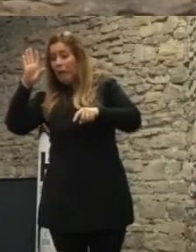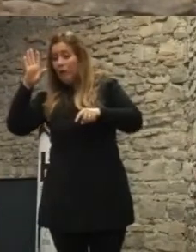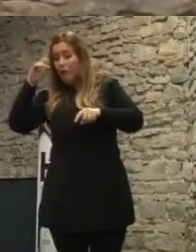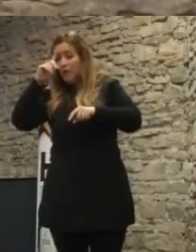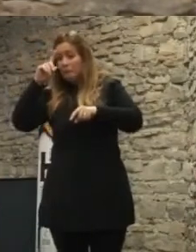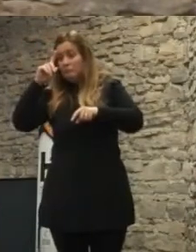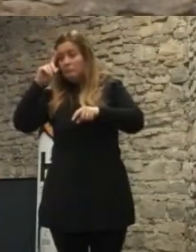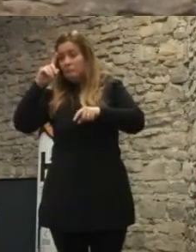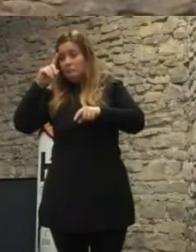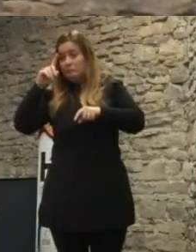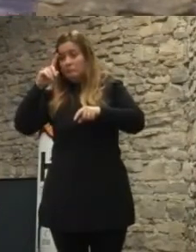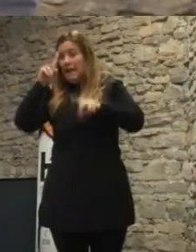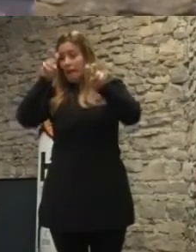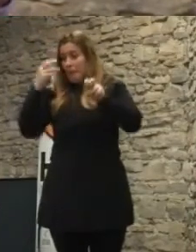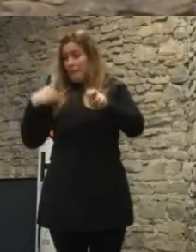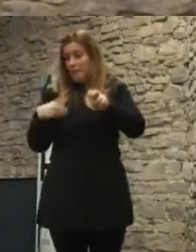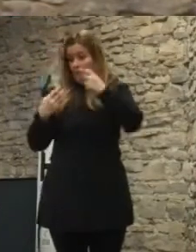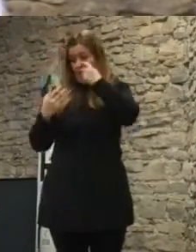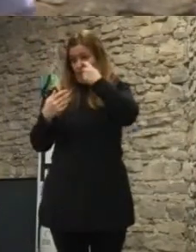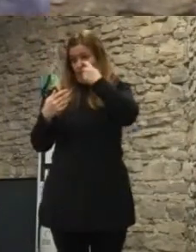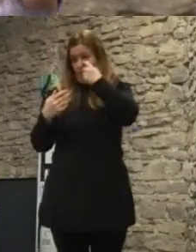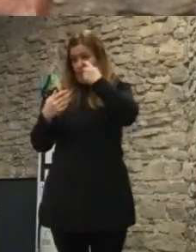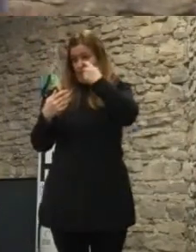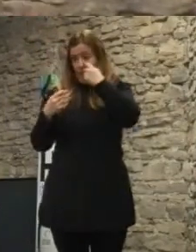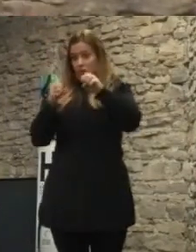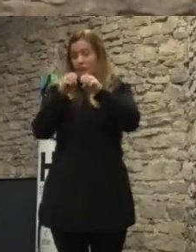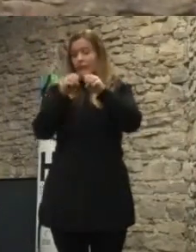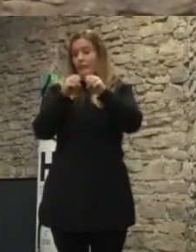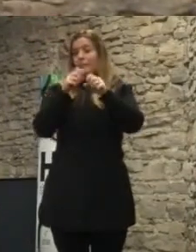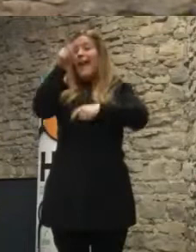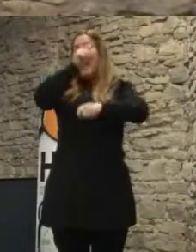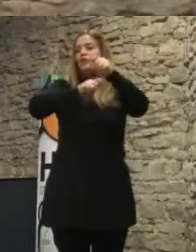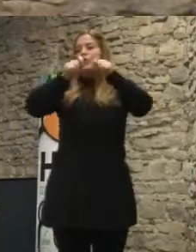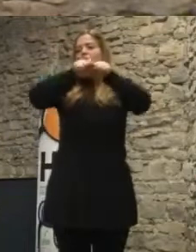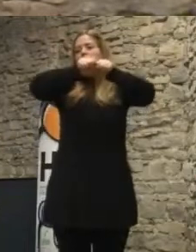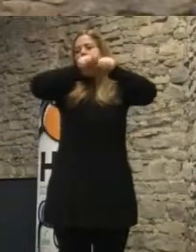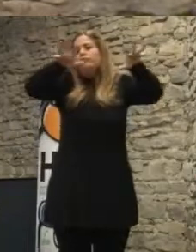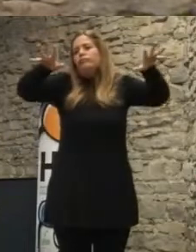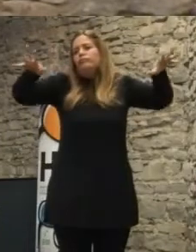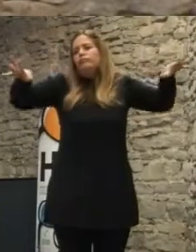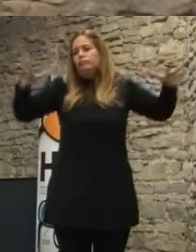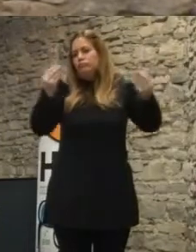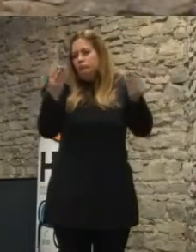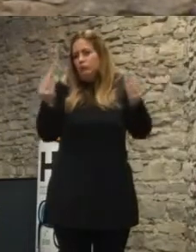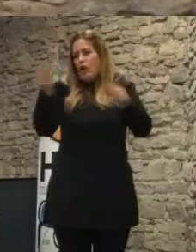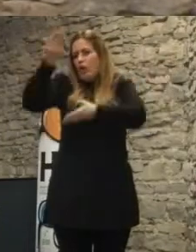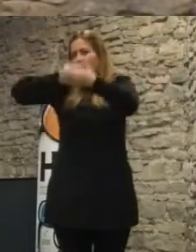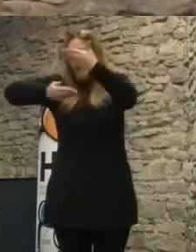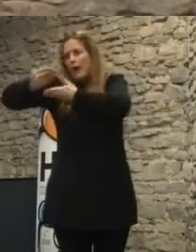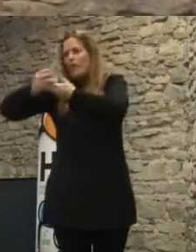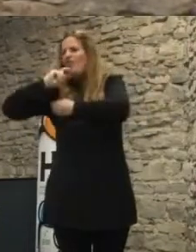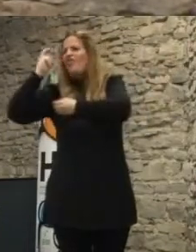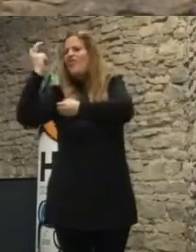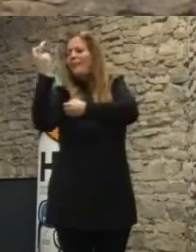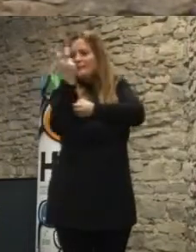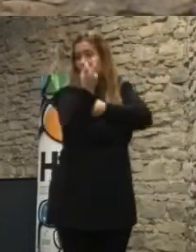de atomización, diversificación, colaboración. El mundo asociativo es un mundo muy